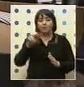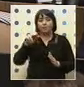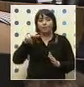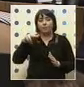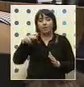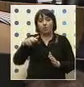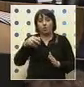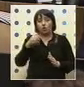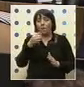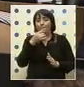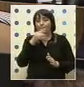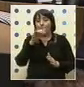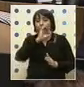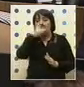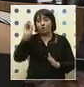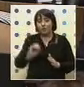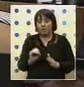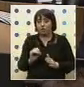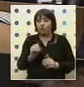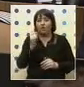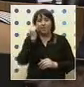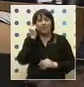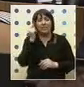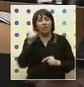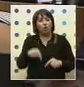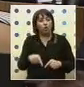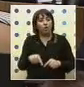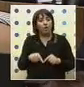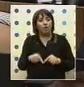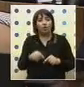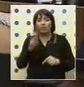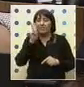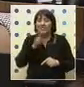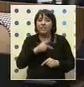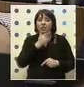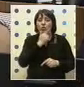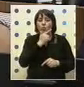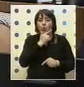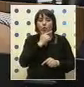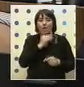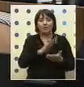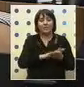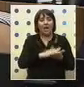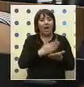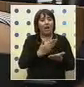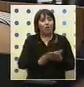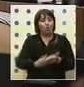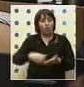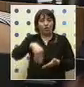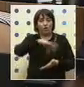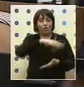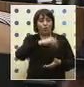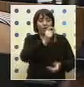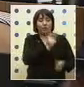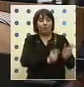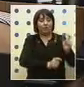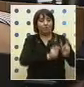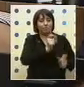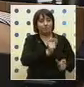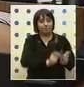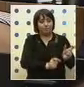adicional. Entendiendo de que estos elementos sin duda afectan a la salud de nuestra gente,